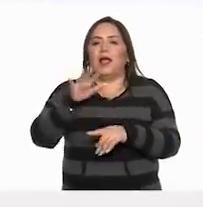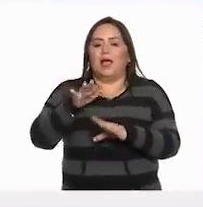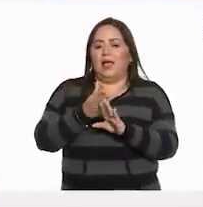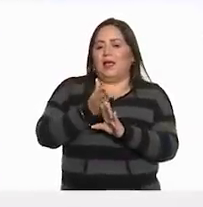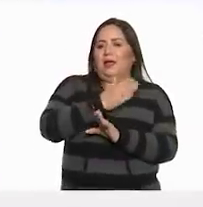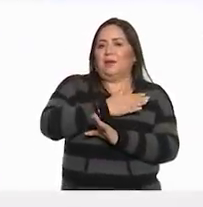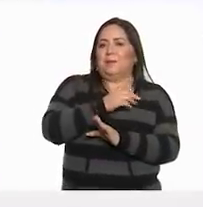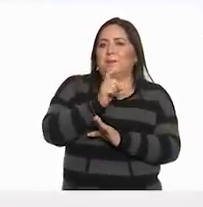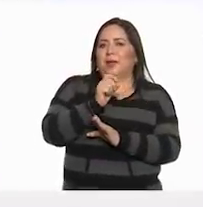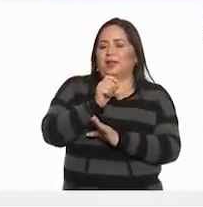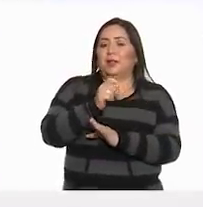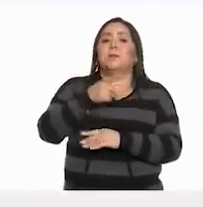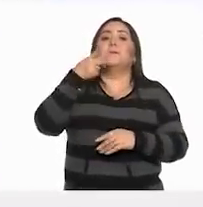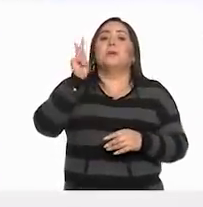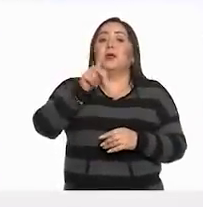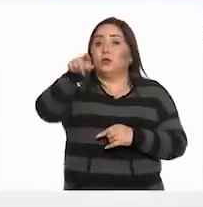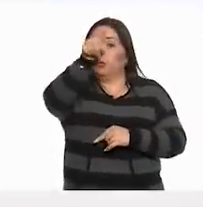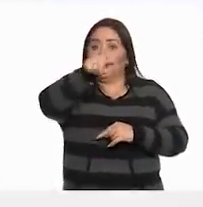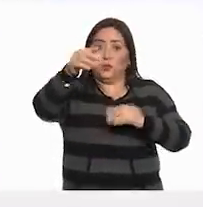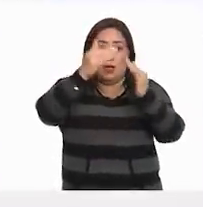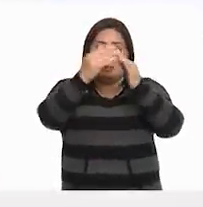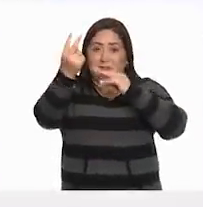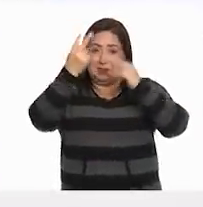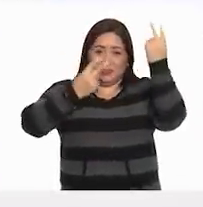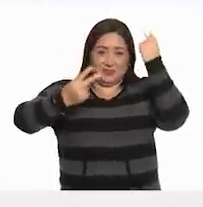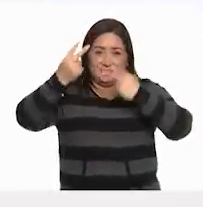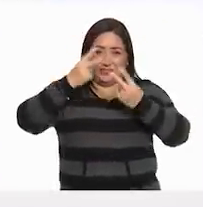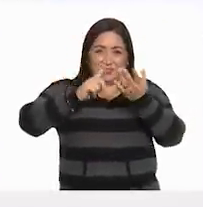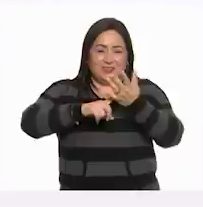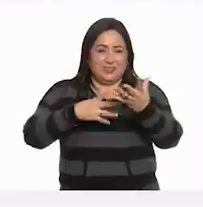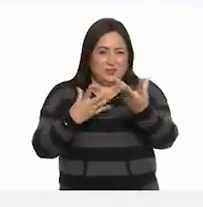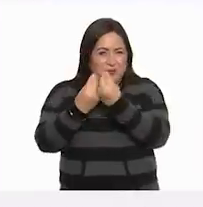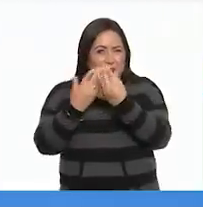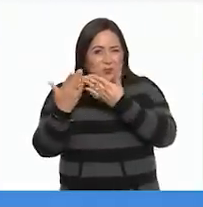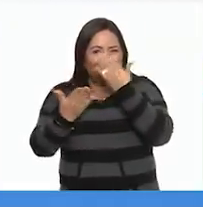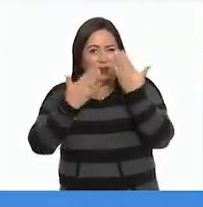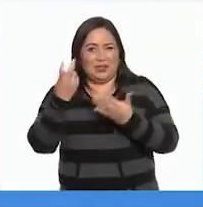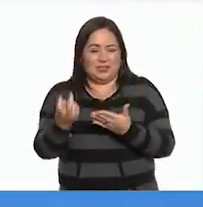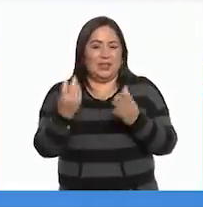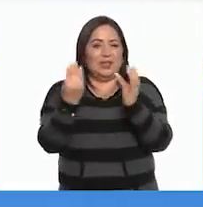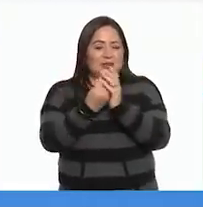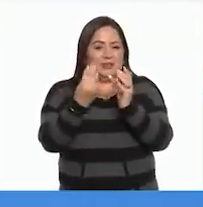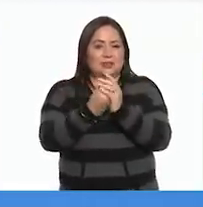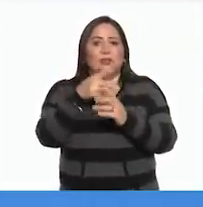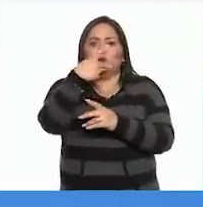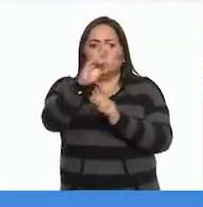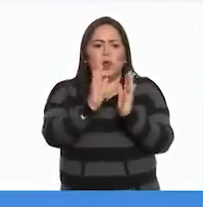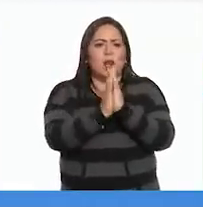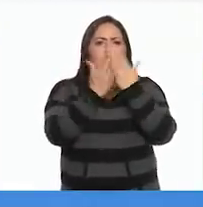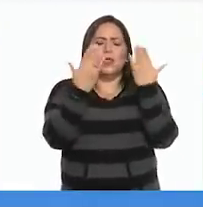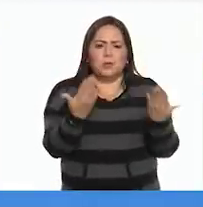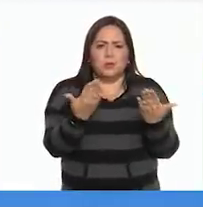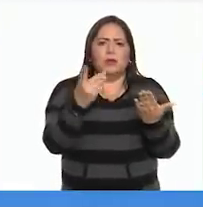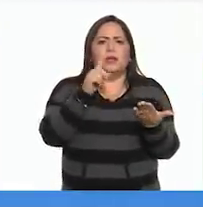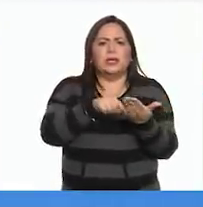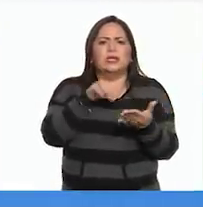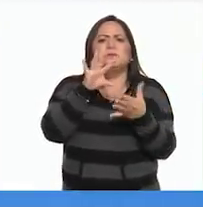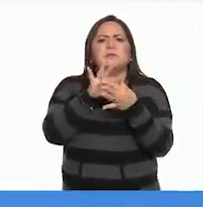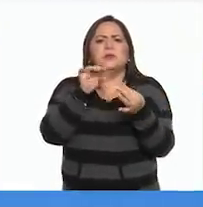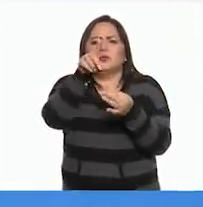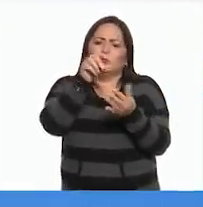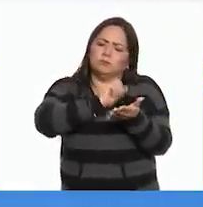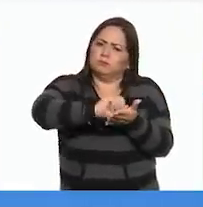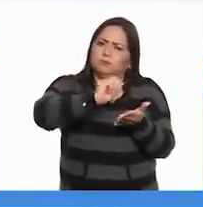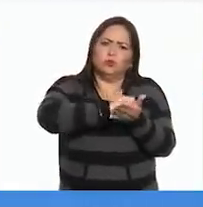anterior. Les pido a quienes están en casa estudiando con nosotros en esta clase que en su libro de texto expliquen con